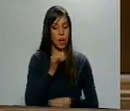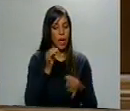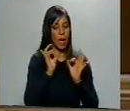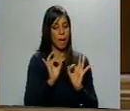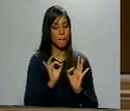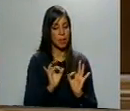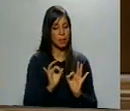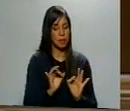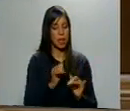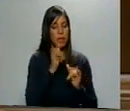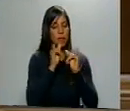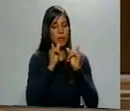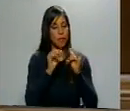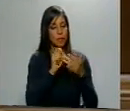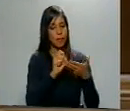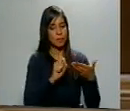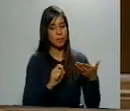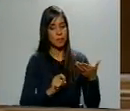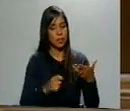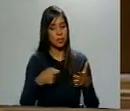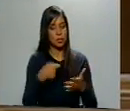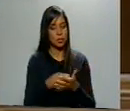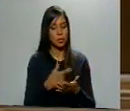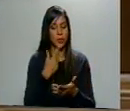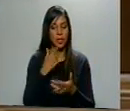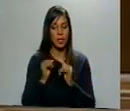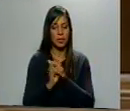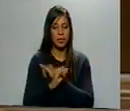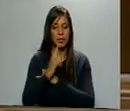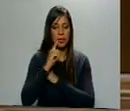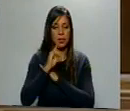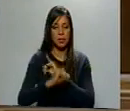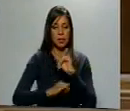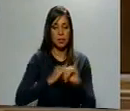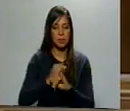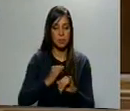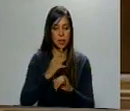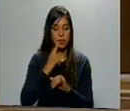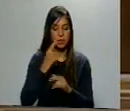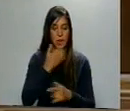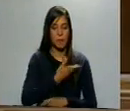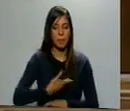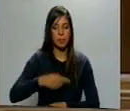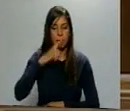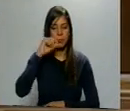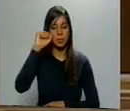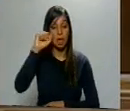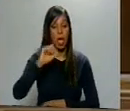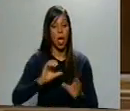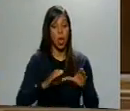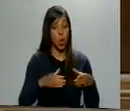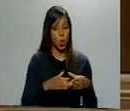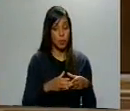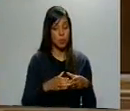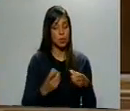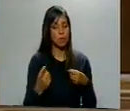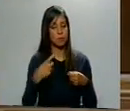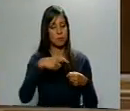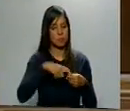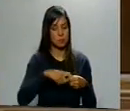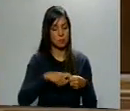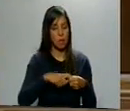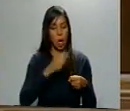plenaria sobre la ley de inversión extranjera presentada por el presidente Nicolás Maduro. Dicha comisión estará presidida por